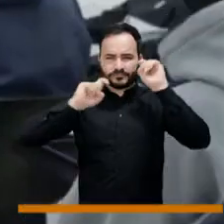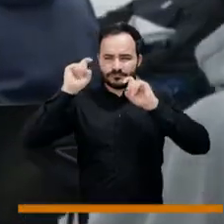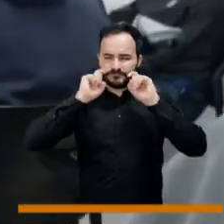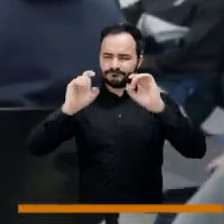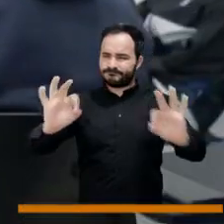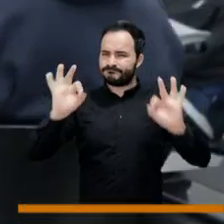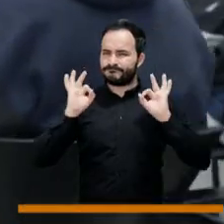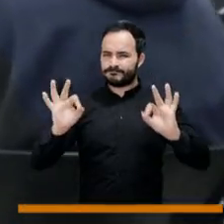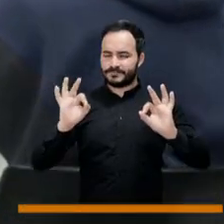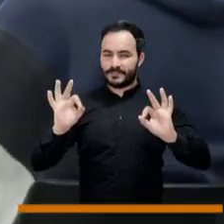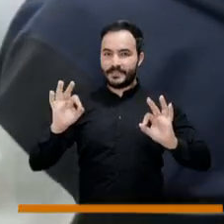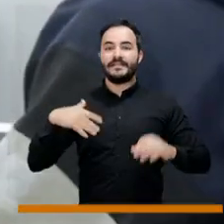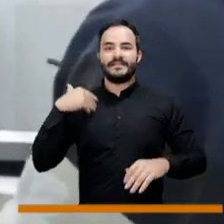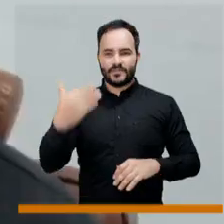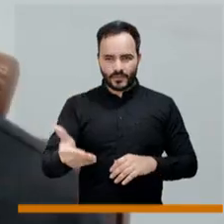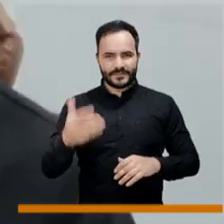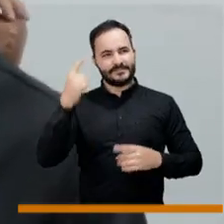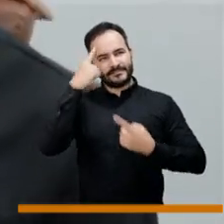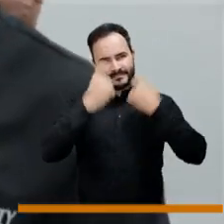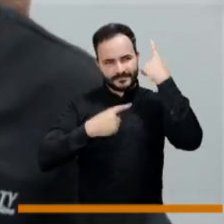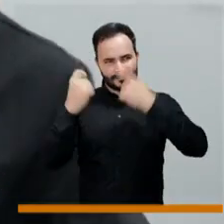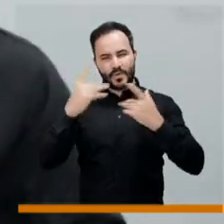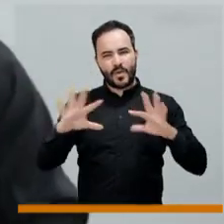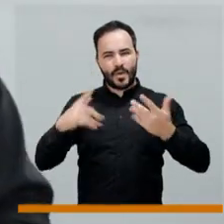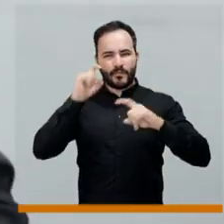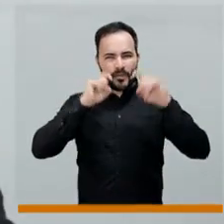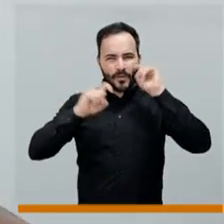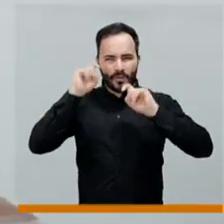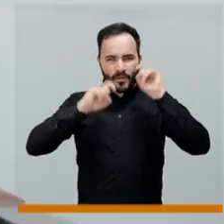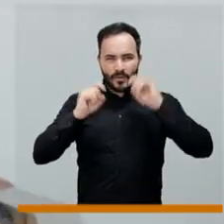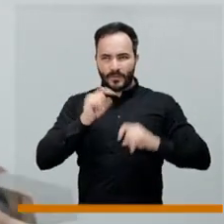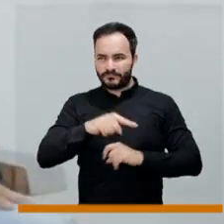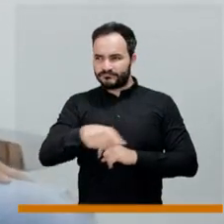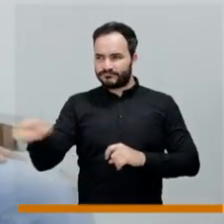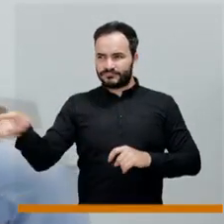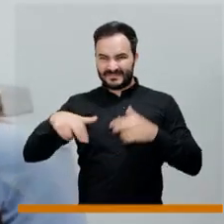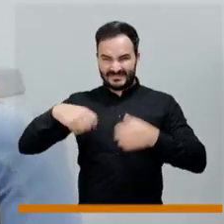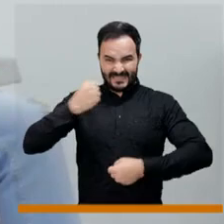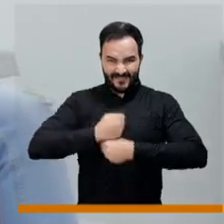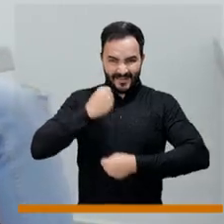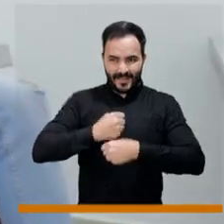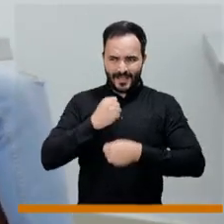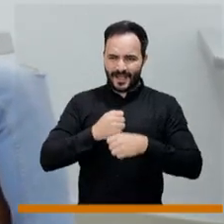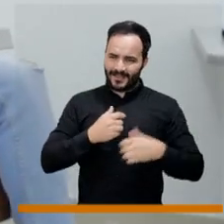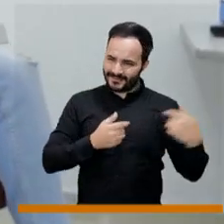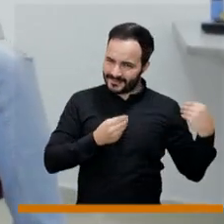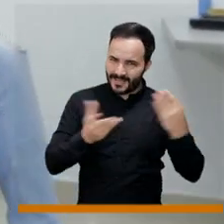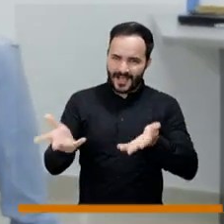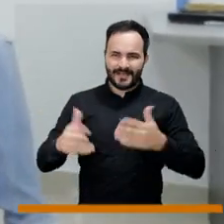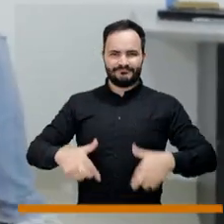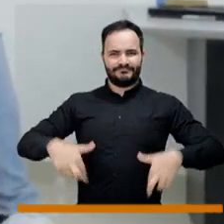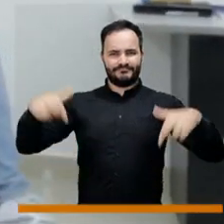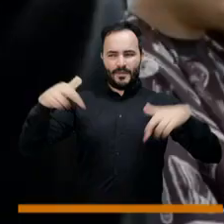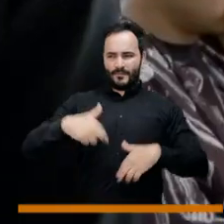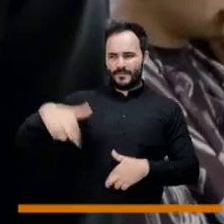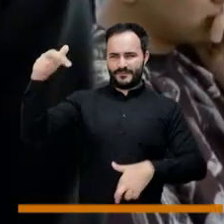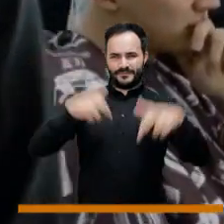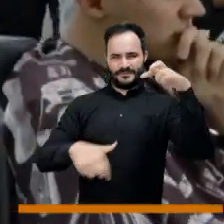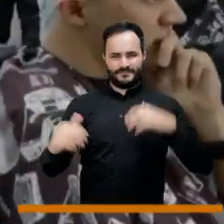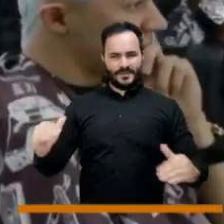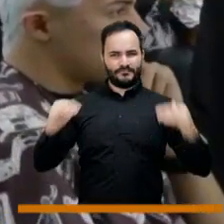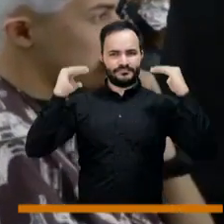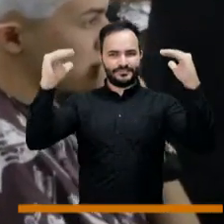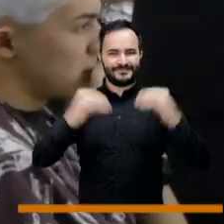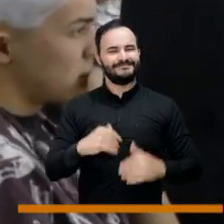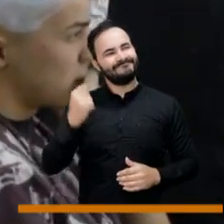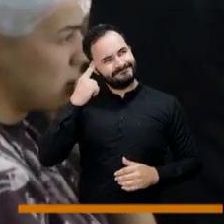a cómo lograr que los barberos tengan una profesión. Ese era el granito de arena que queríamos